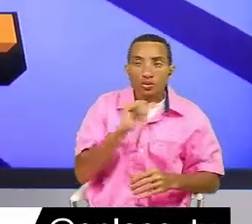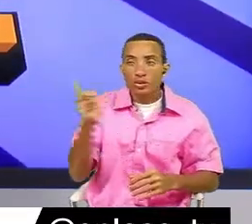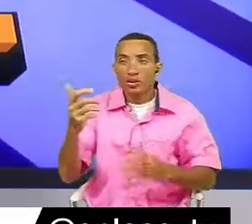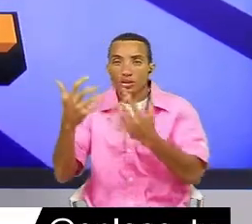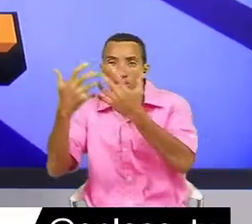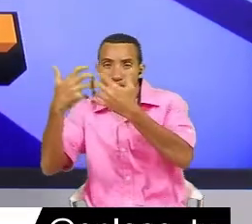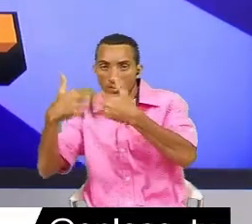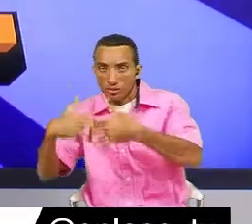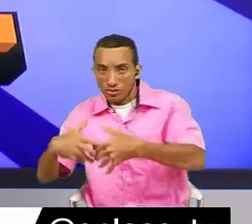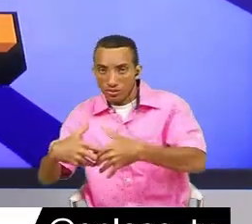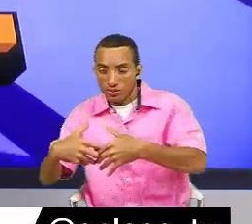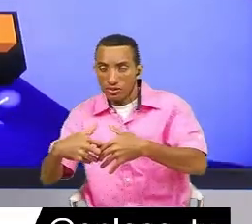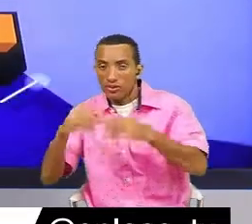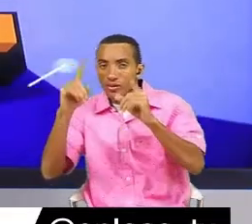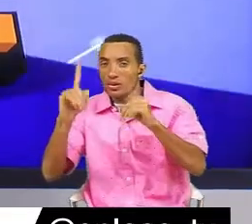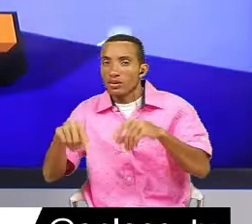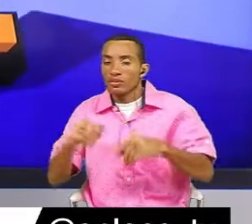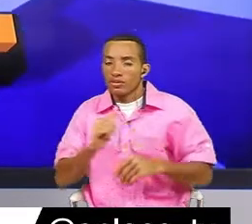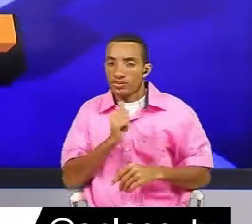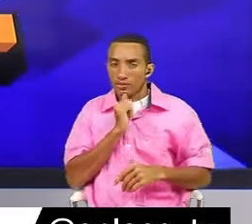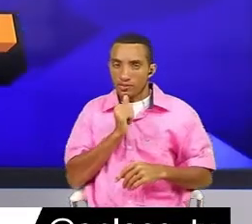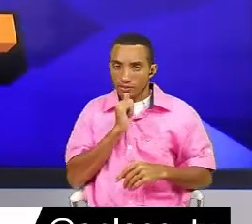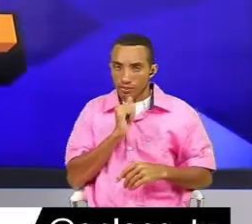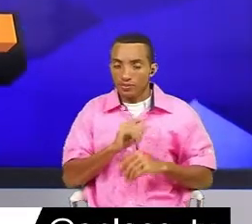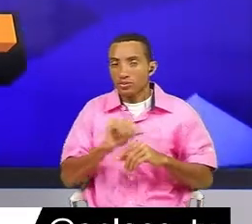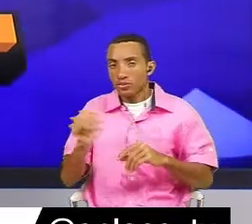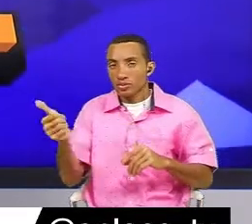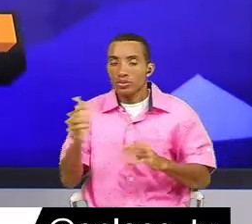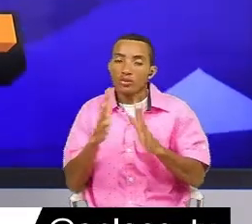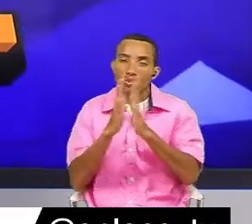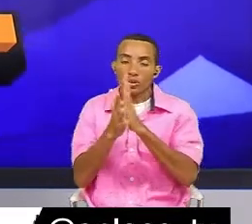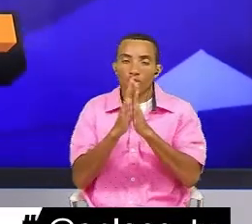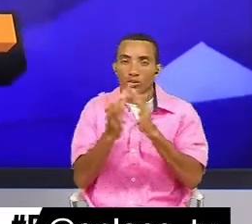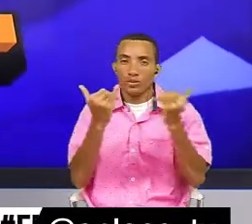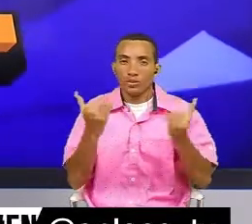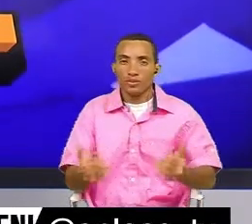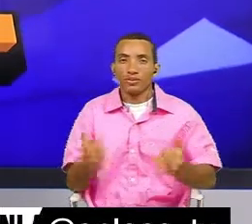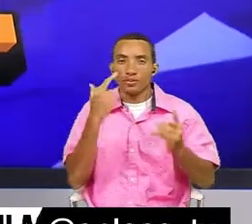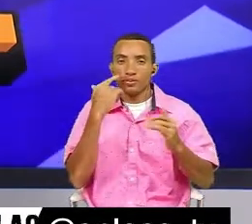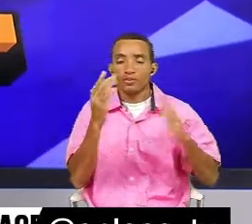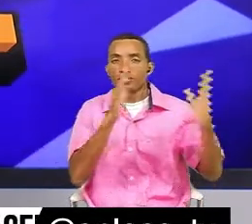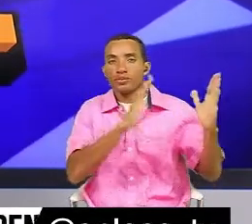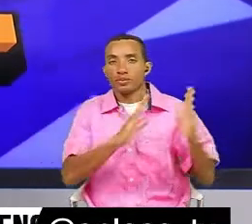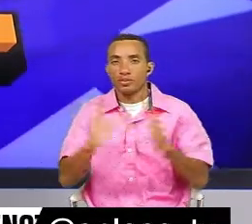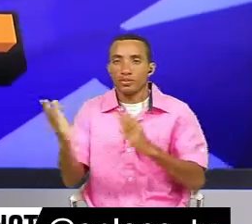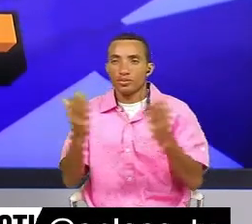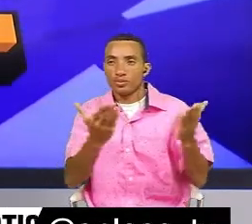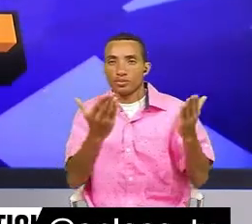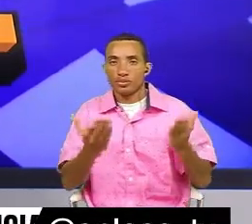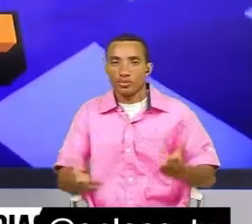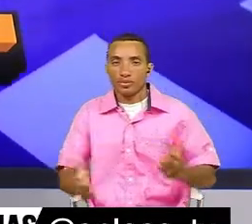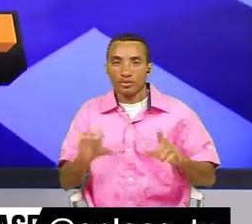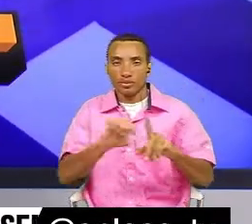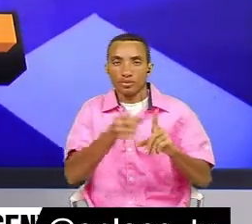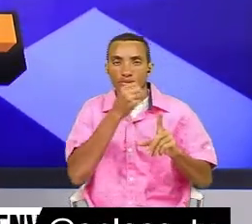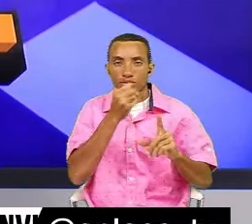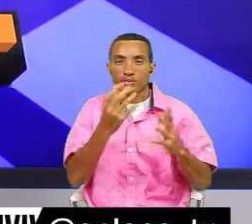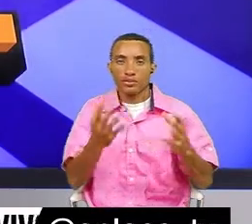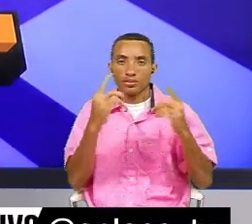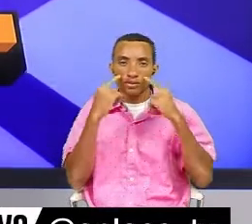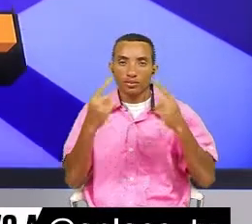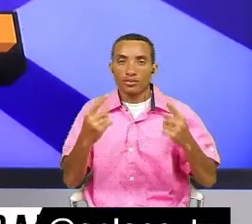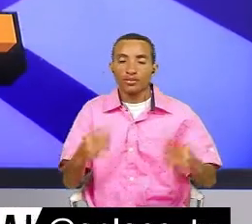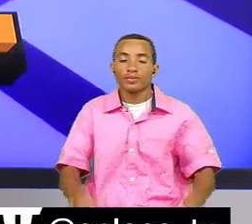de acueducto de Barranca Bermeja. Estas y otras informaciones serán tratadas en la presente emisión. Bienvenidos a Enlace Noticias, lo que usted quiere